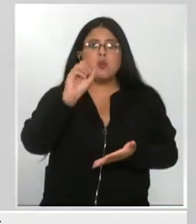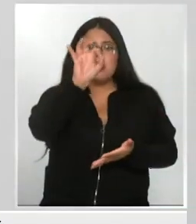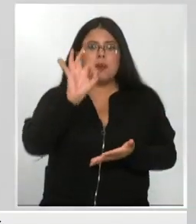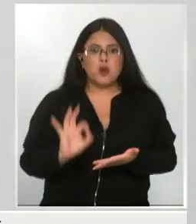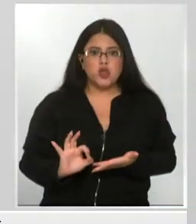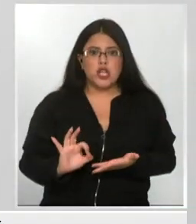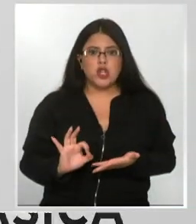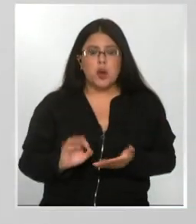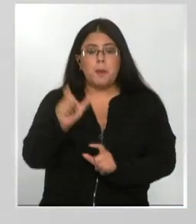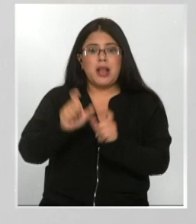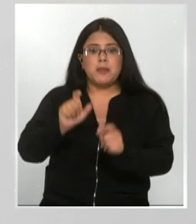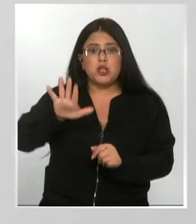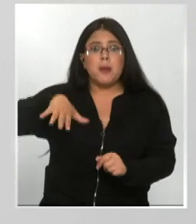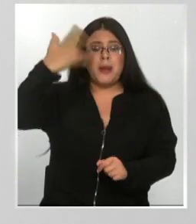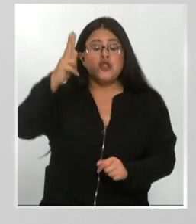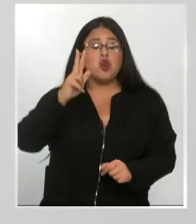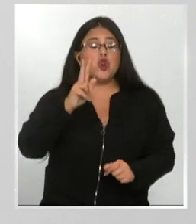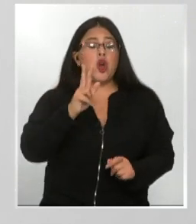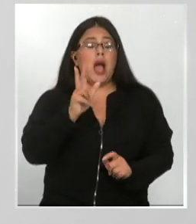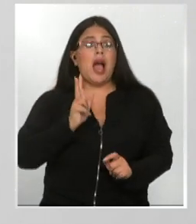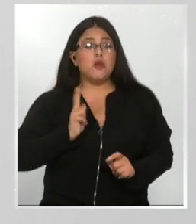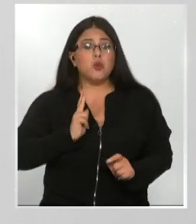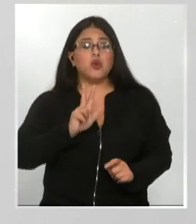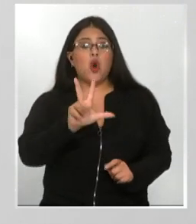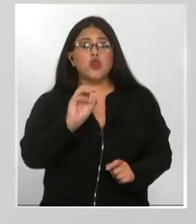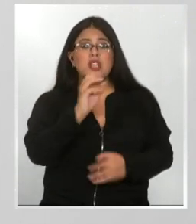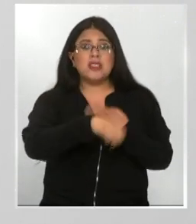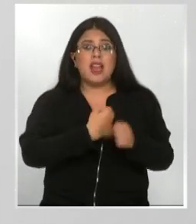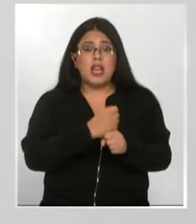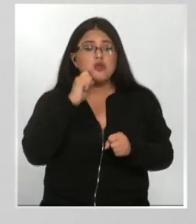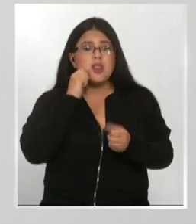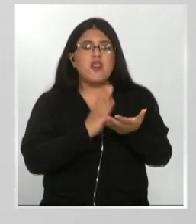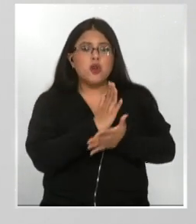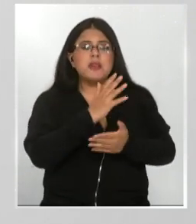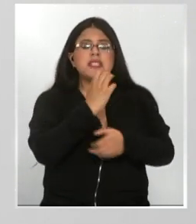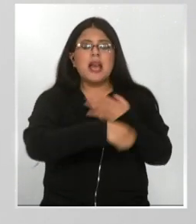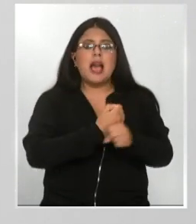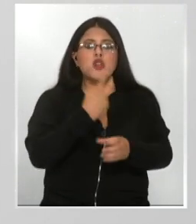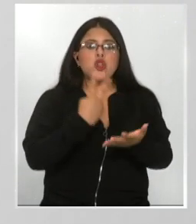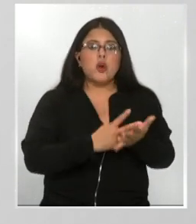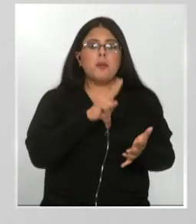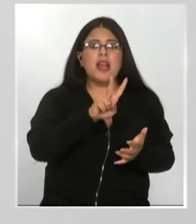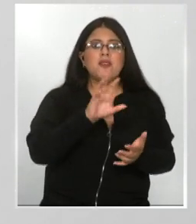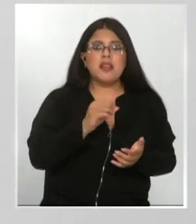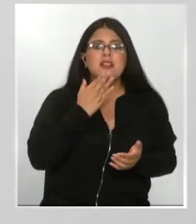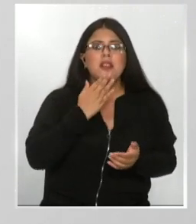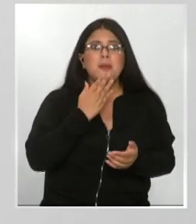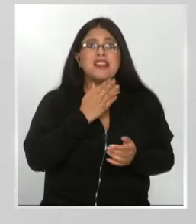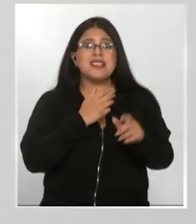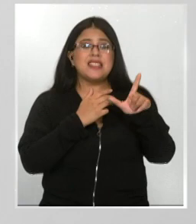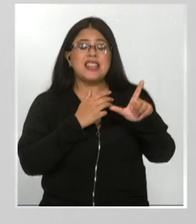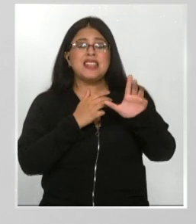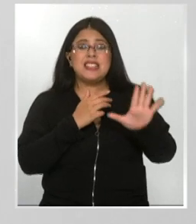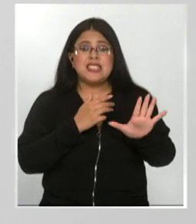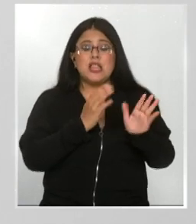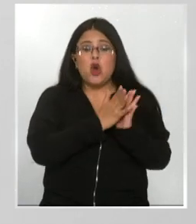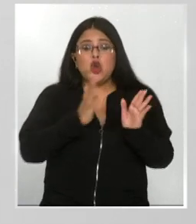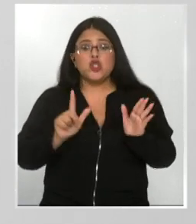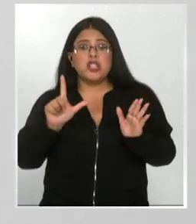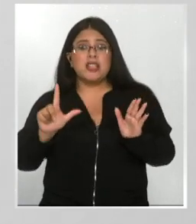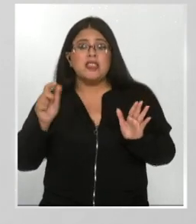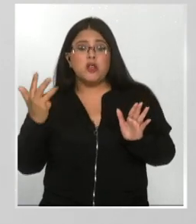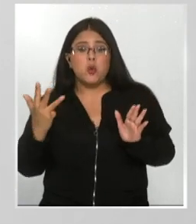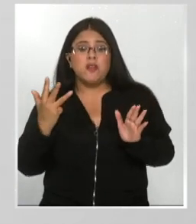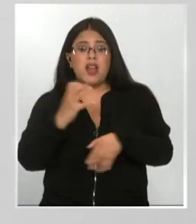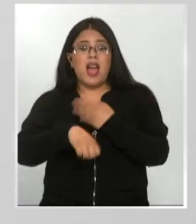50%. Para los mayores de 80 años será a partir de 2020. Para los que tienen entre 75 y 79 años será un